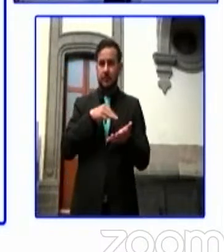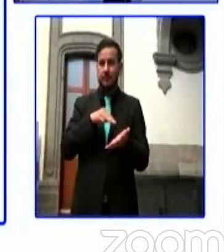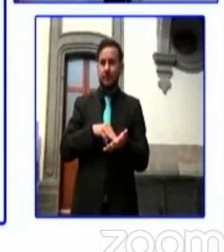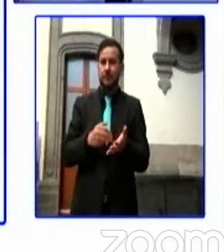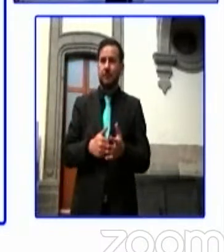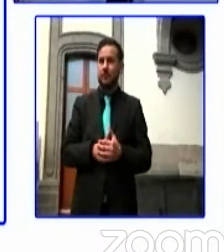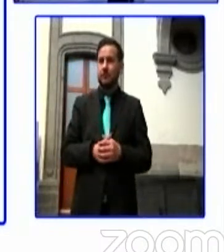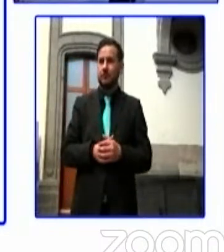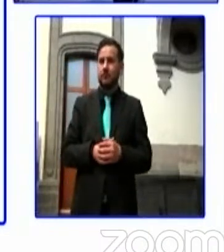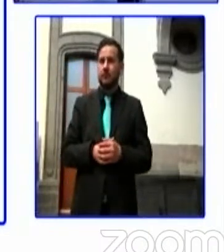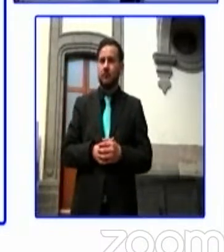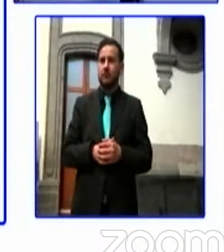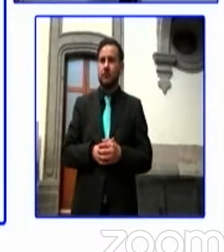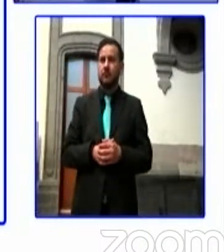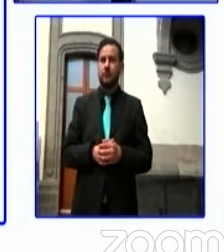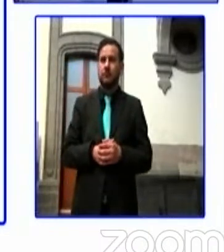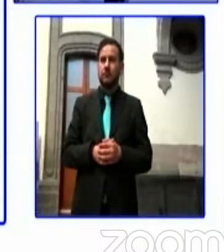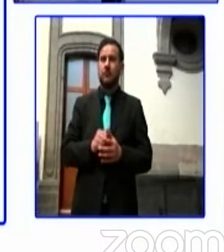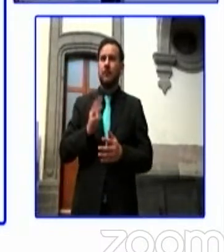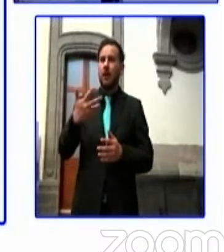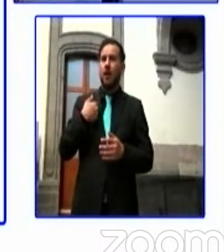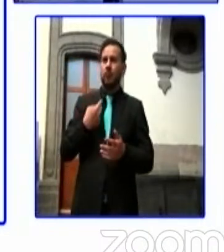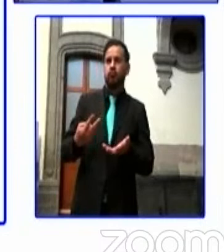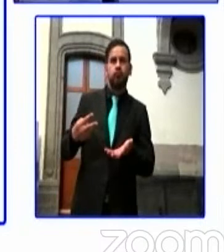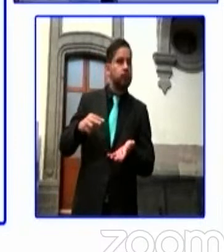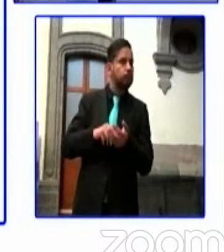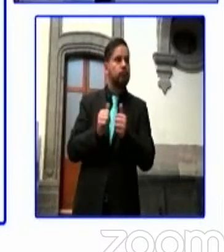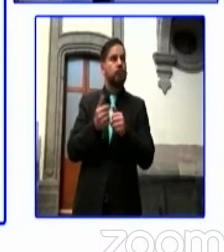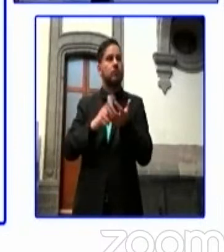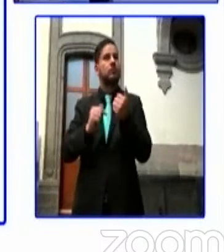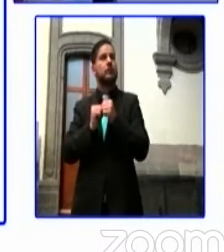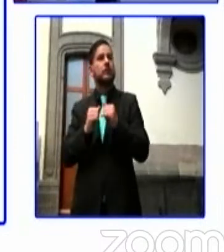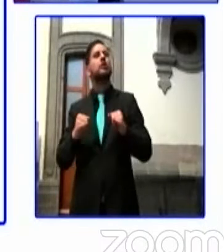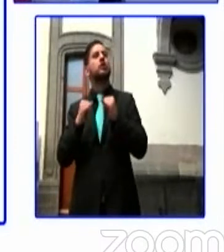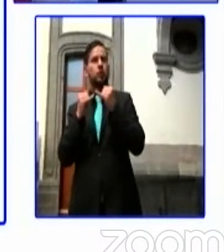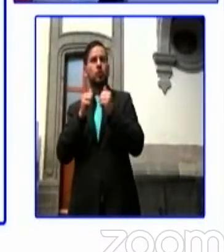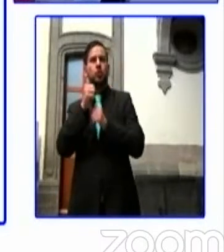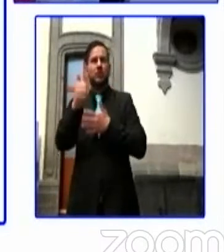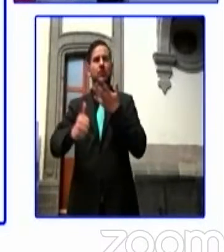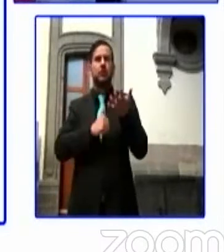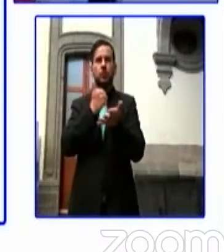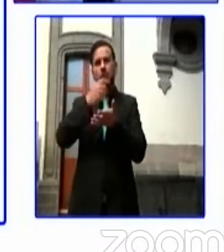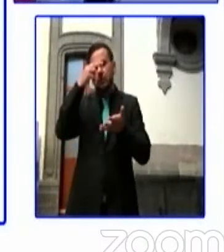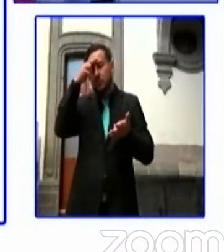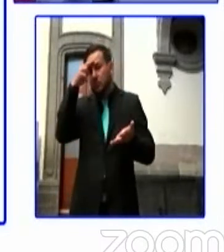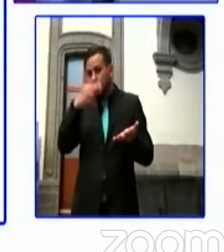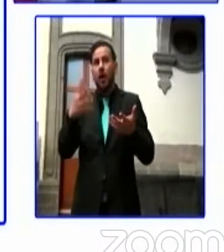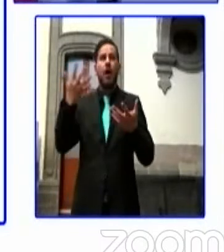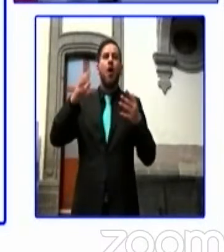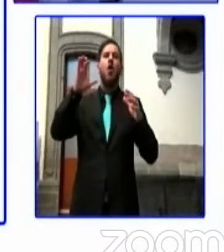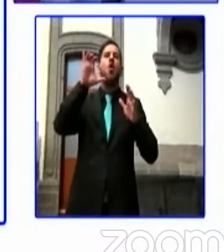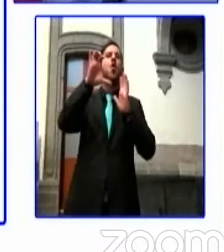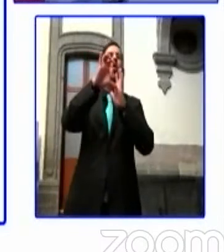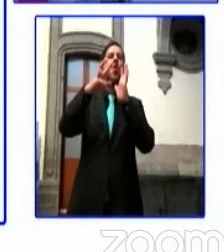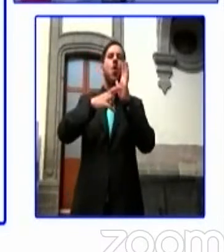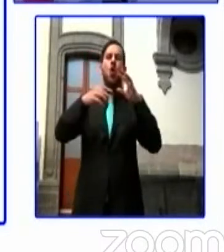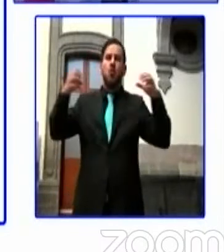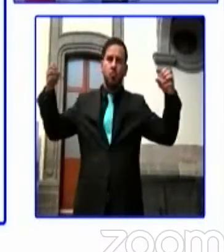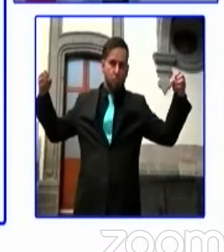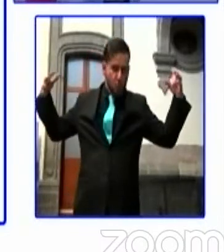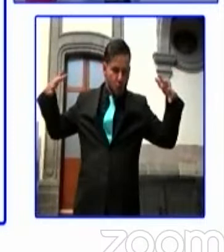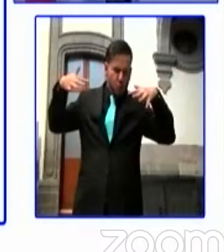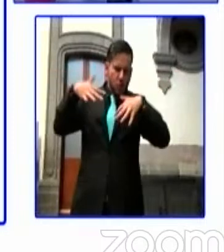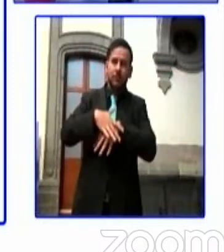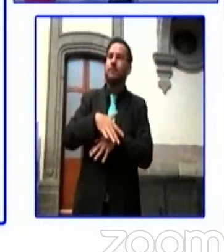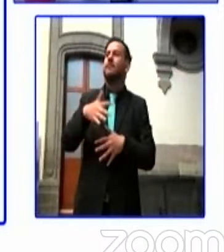instalamos una comisión de trabajo, que de hecho la instalamos en el Instituto de la Ciudad de México. Se hizo una convocatoria abierta. Debo de ser